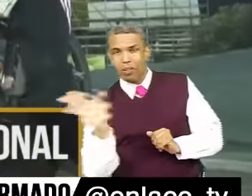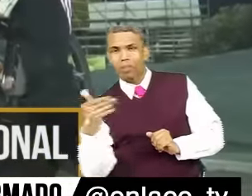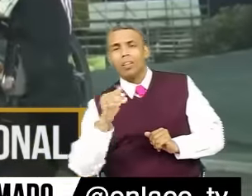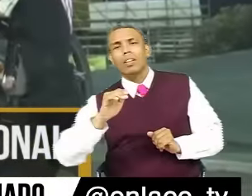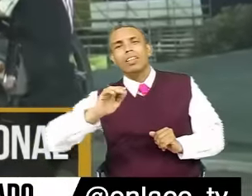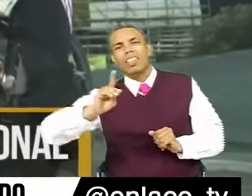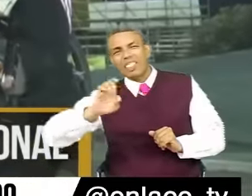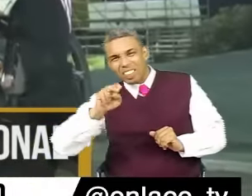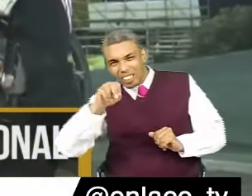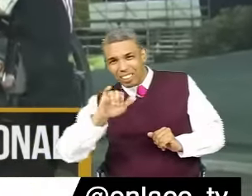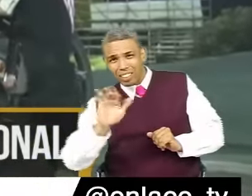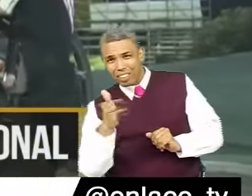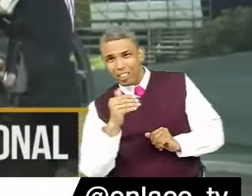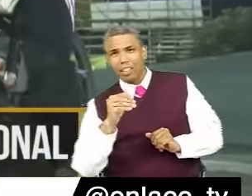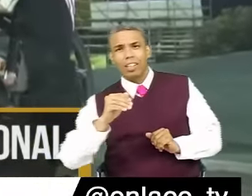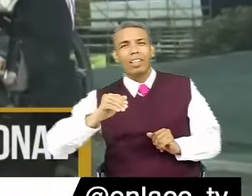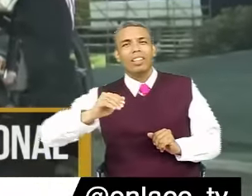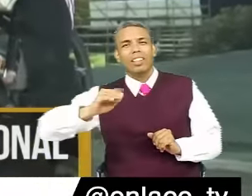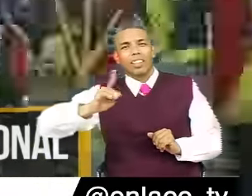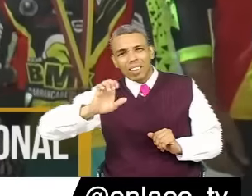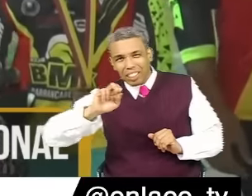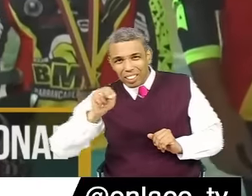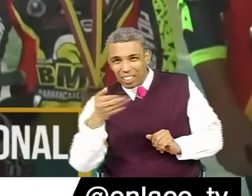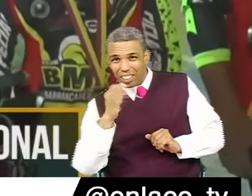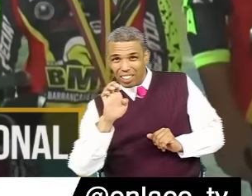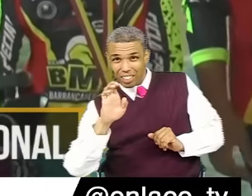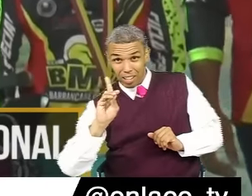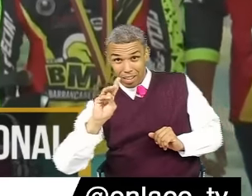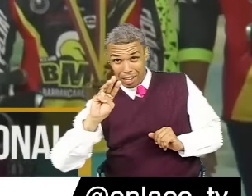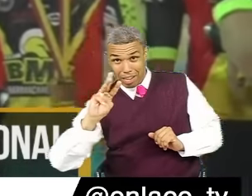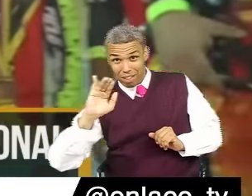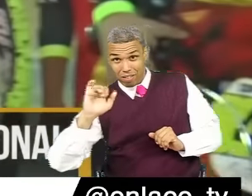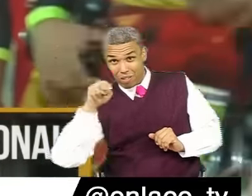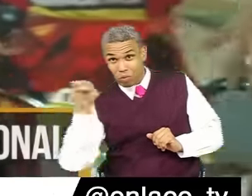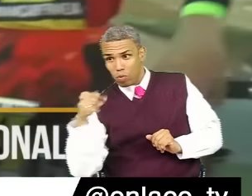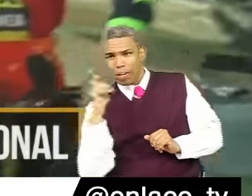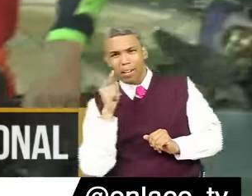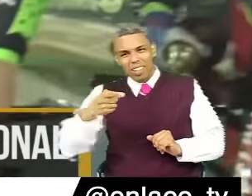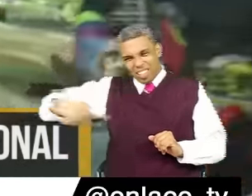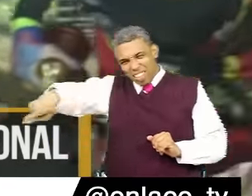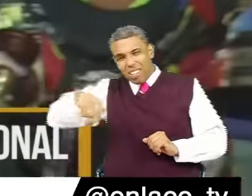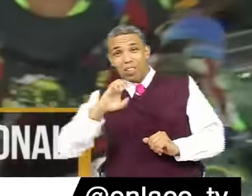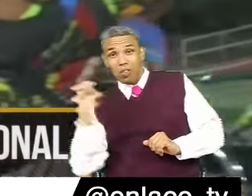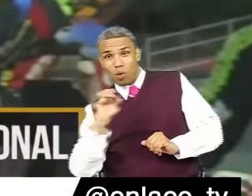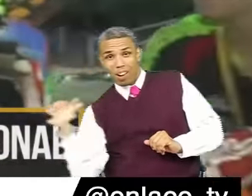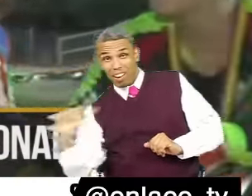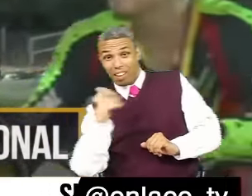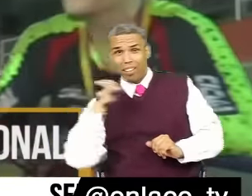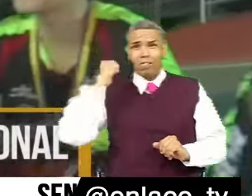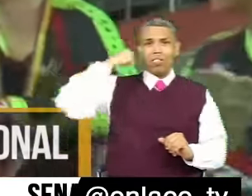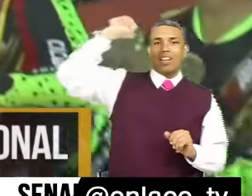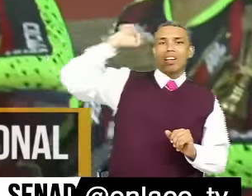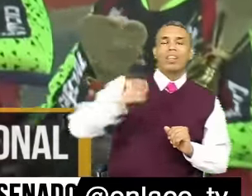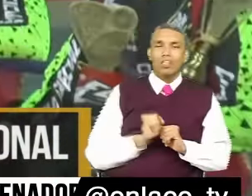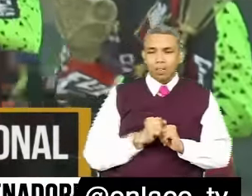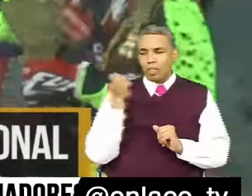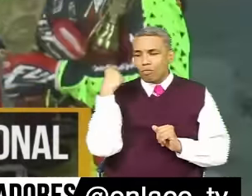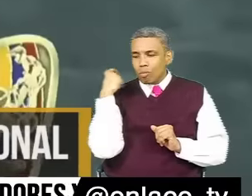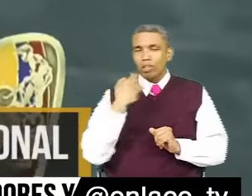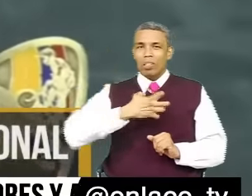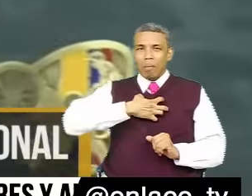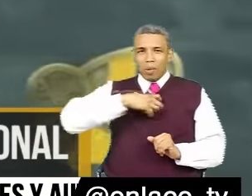Santiago Nieves y Eduard Camargo dejaron en lo más alto el nombre del Club BMX en la reciente válida nacional corrida en el puerto